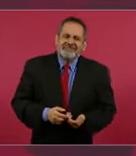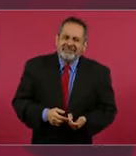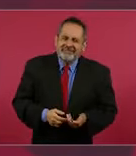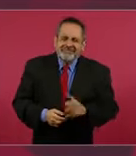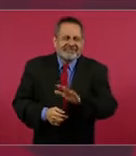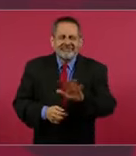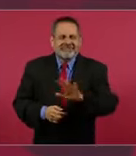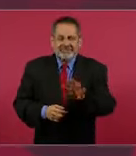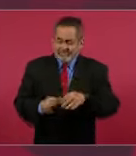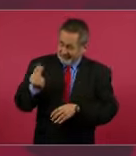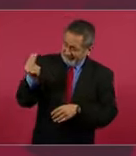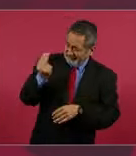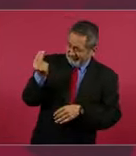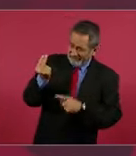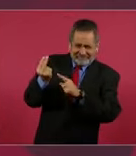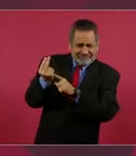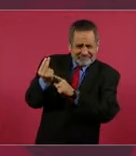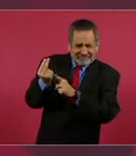del necesariato.